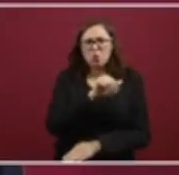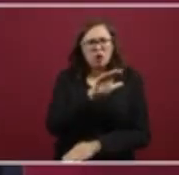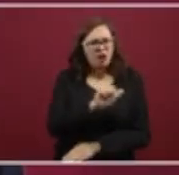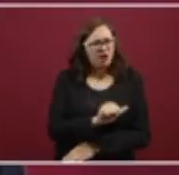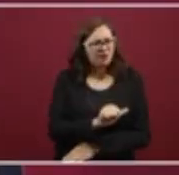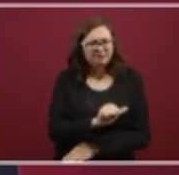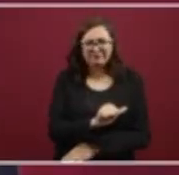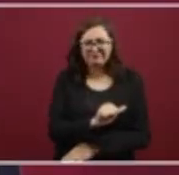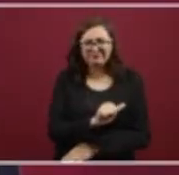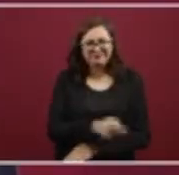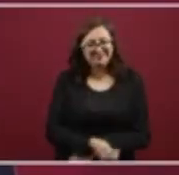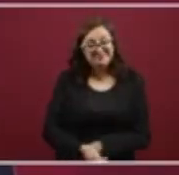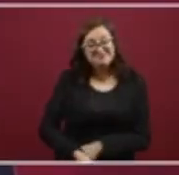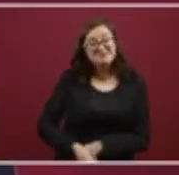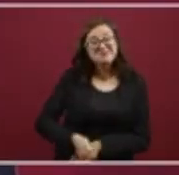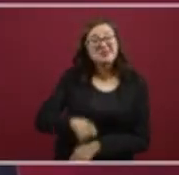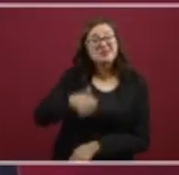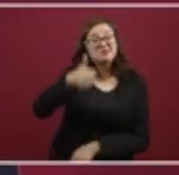se había visto